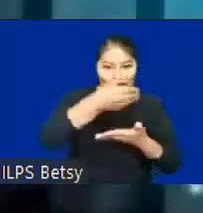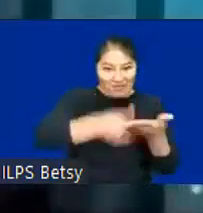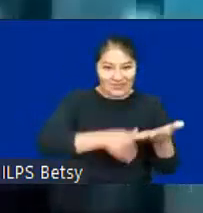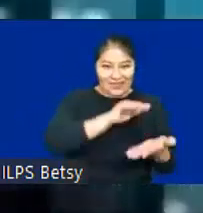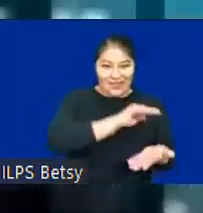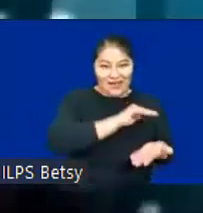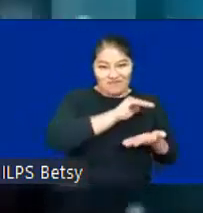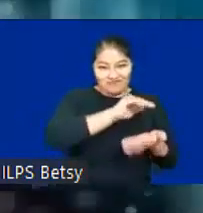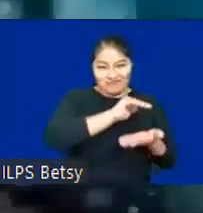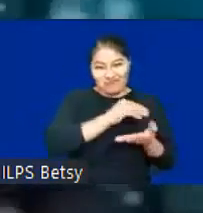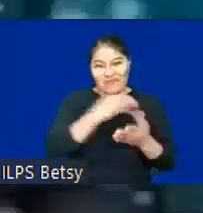noviembre, dos meses después,